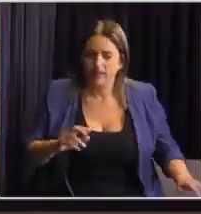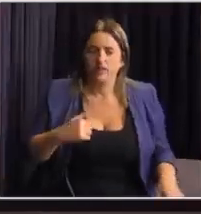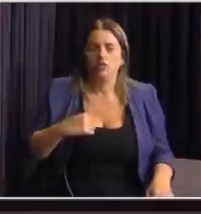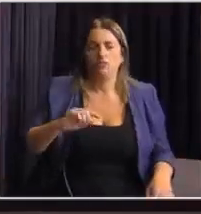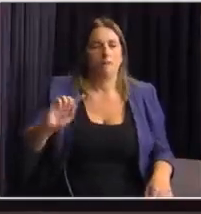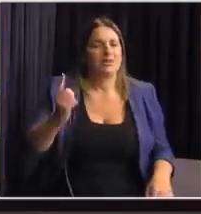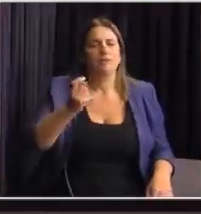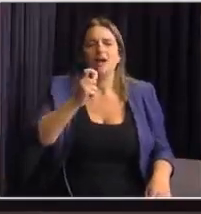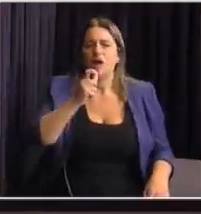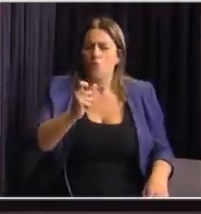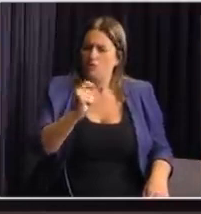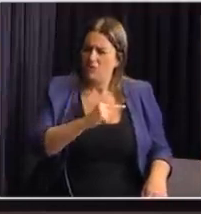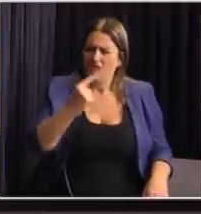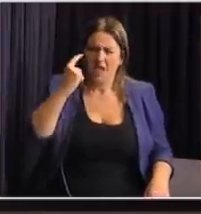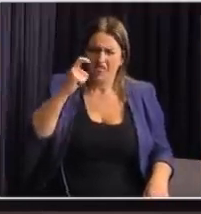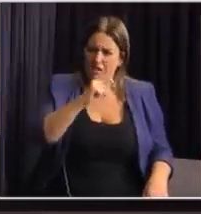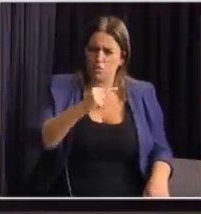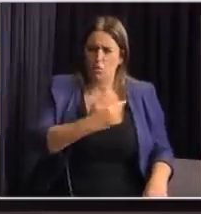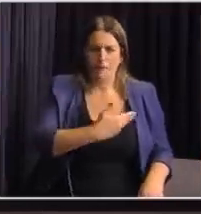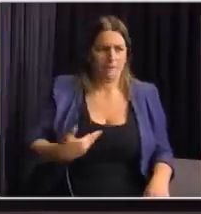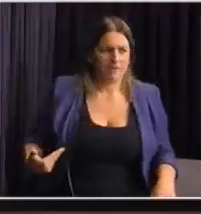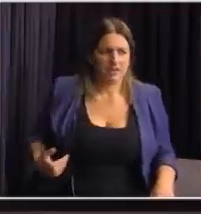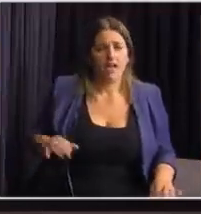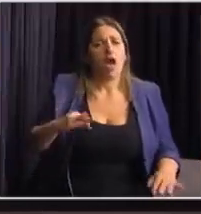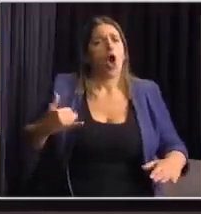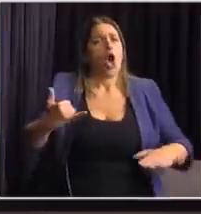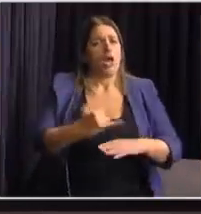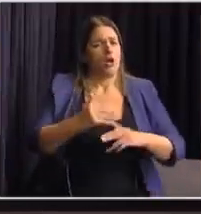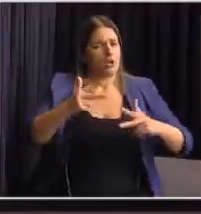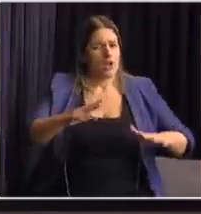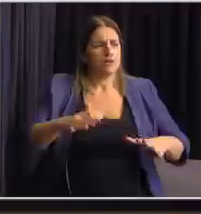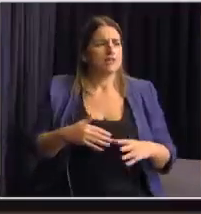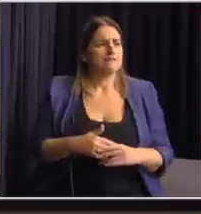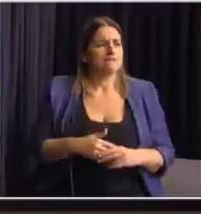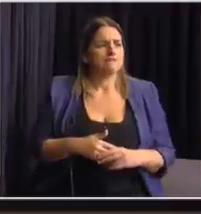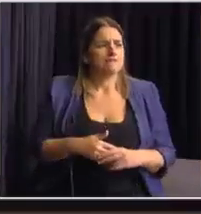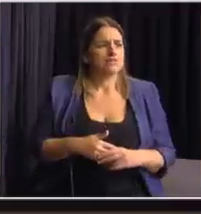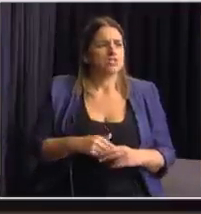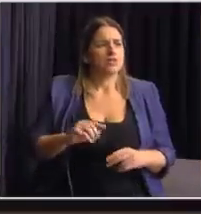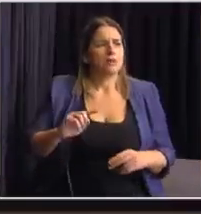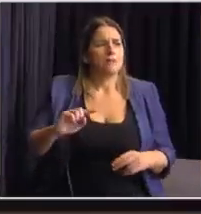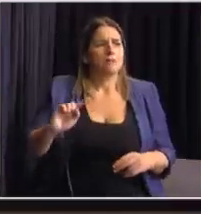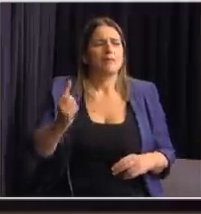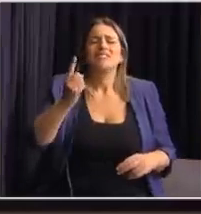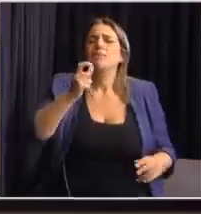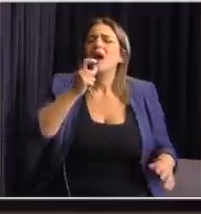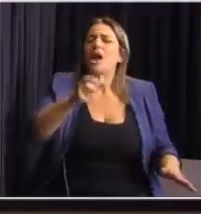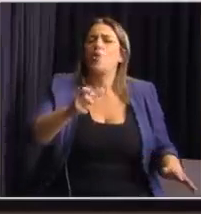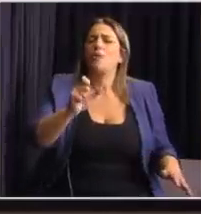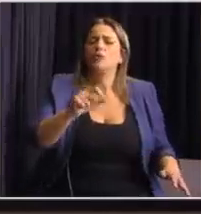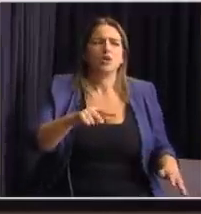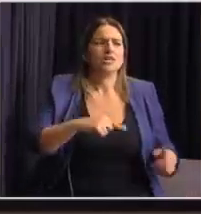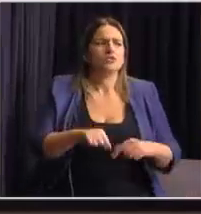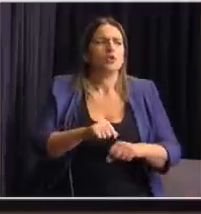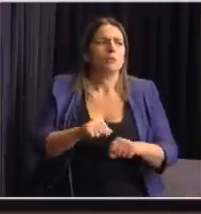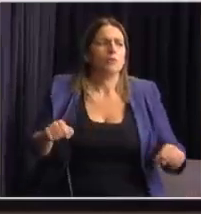que fue iniciativa suya, presidente, corríjame si eso no fue así, el principal argumento era que eso